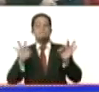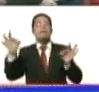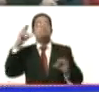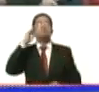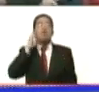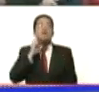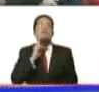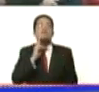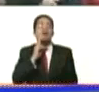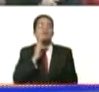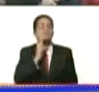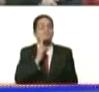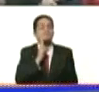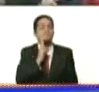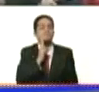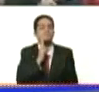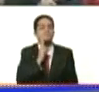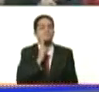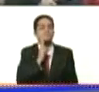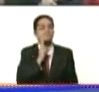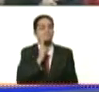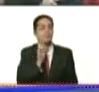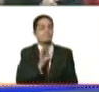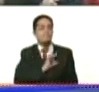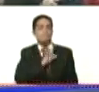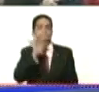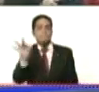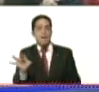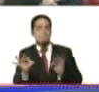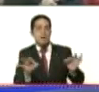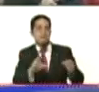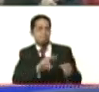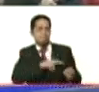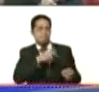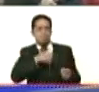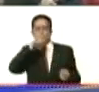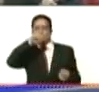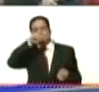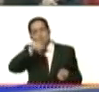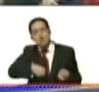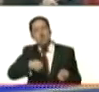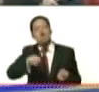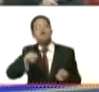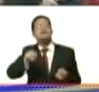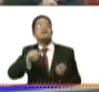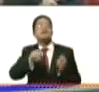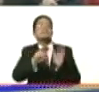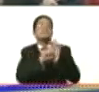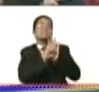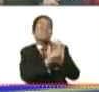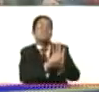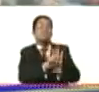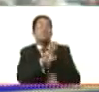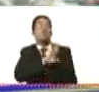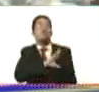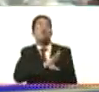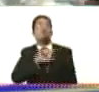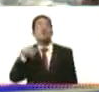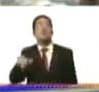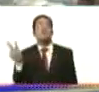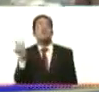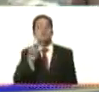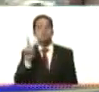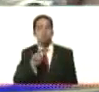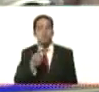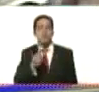Un renacimiento del espíritu, de la simbología nacional, del escudo nacional. Un